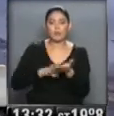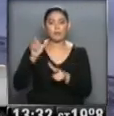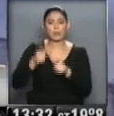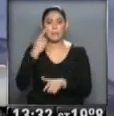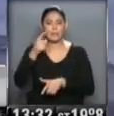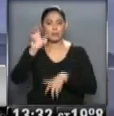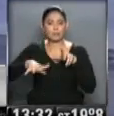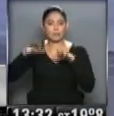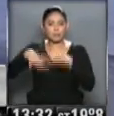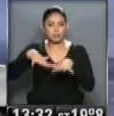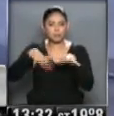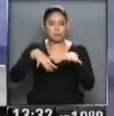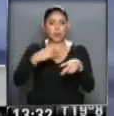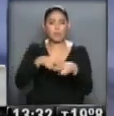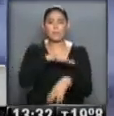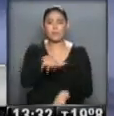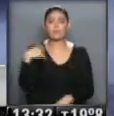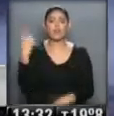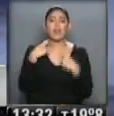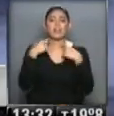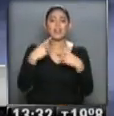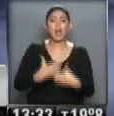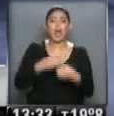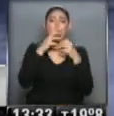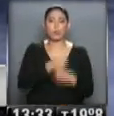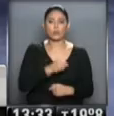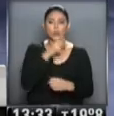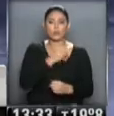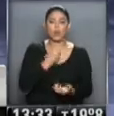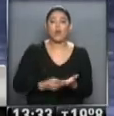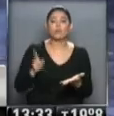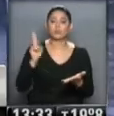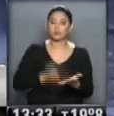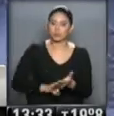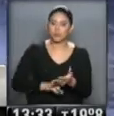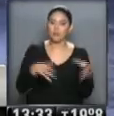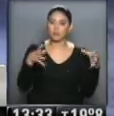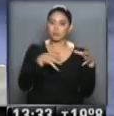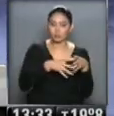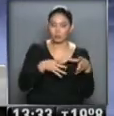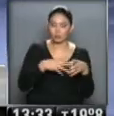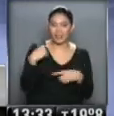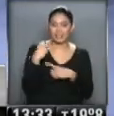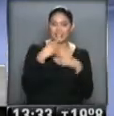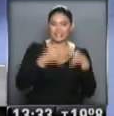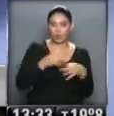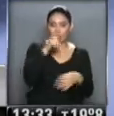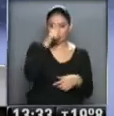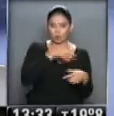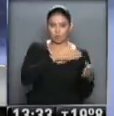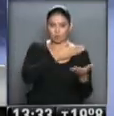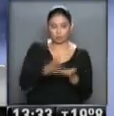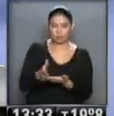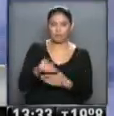congregarse en la plaza de Estambul al grito de resistencia, generando una nueva carga de las fuerzas de seguridad. Como vemos,